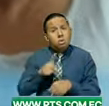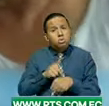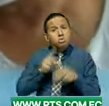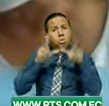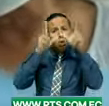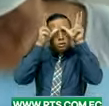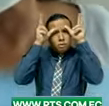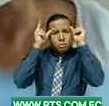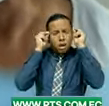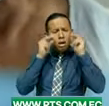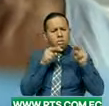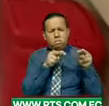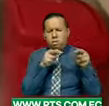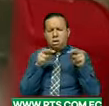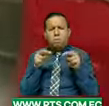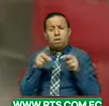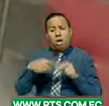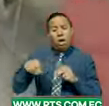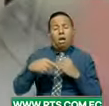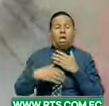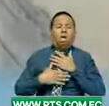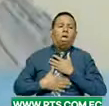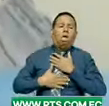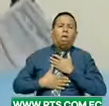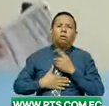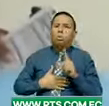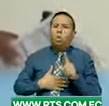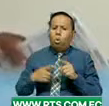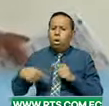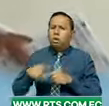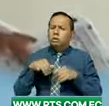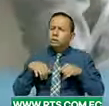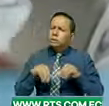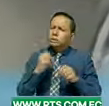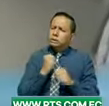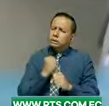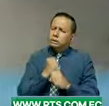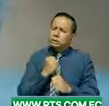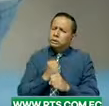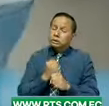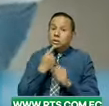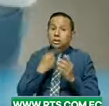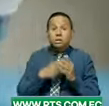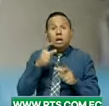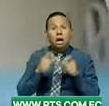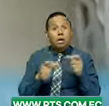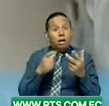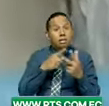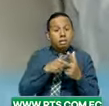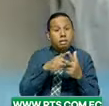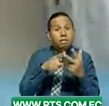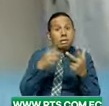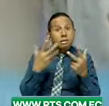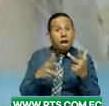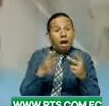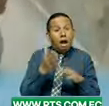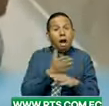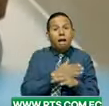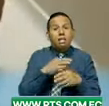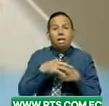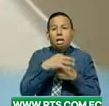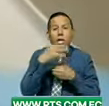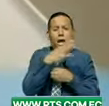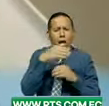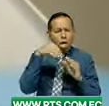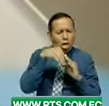todos estos días. Y aunque no bajan la guardia y el trabajo continúa, aseguran que dar de alta a estos tres últimos pacientes que estaban